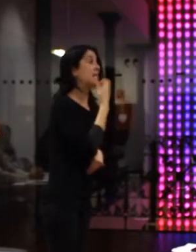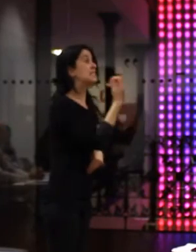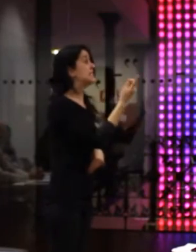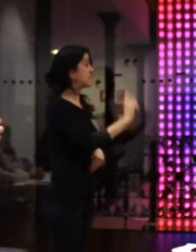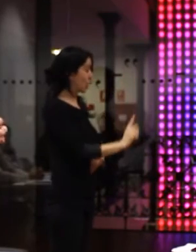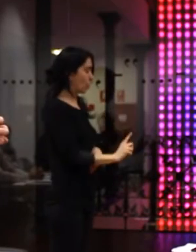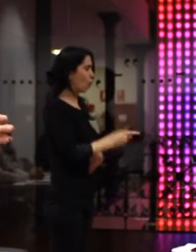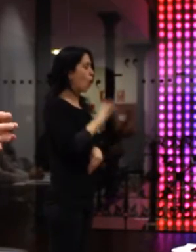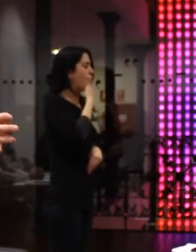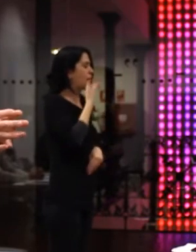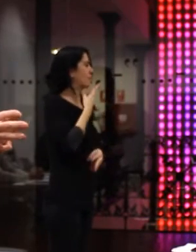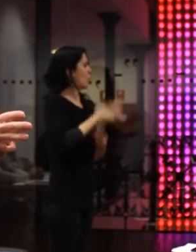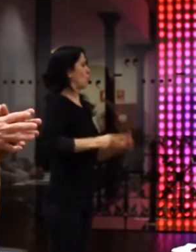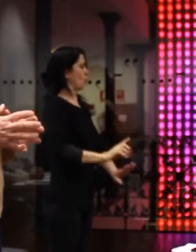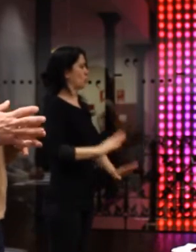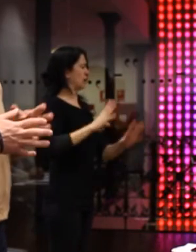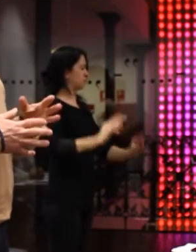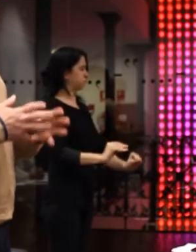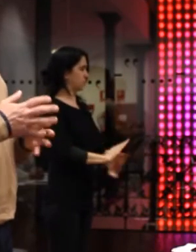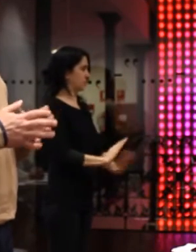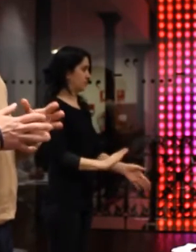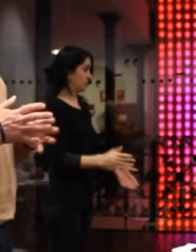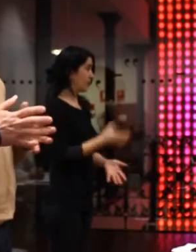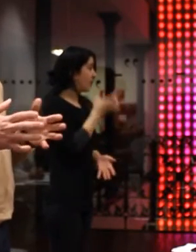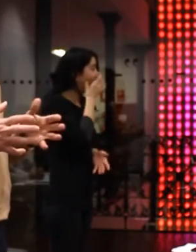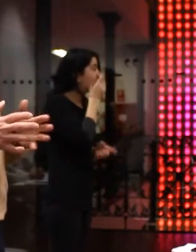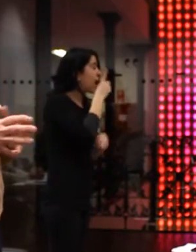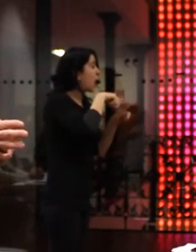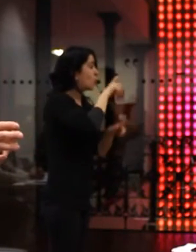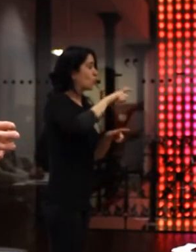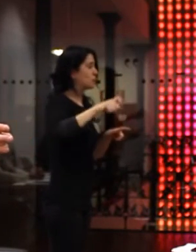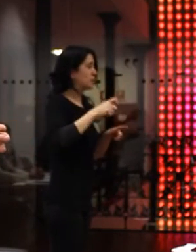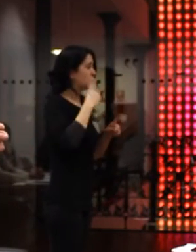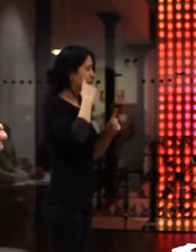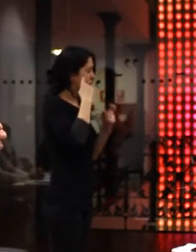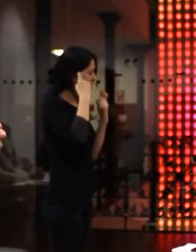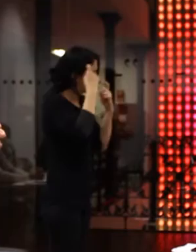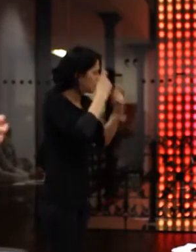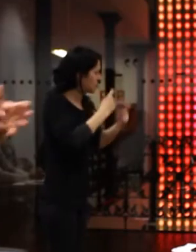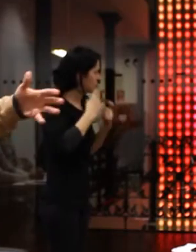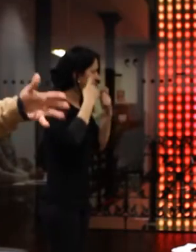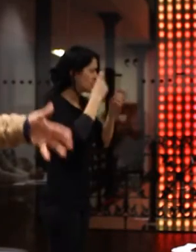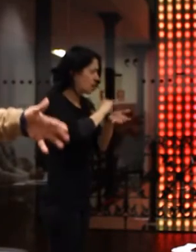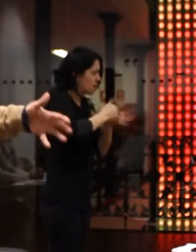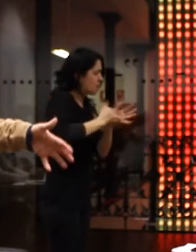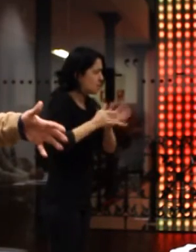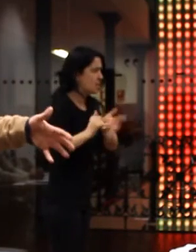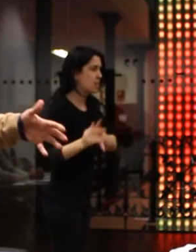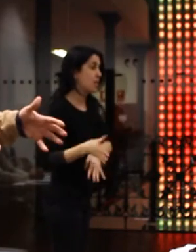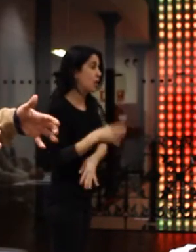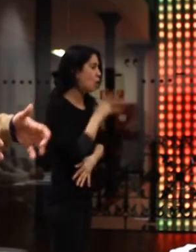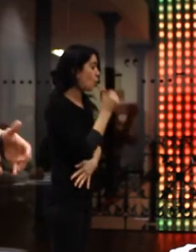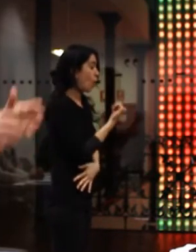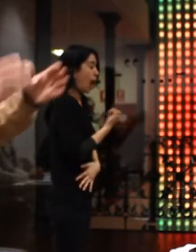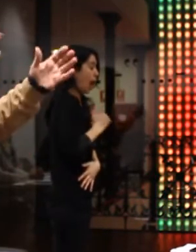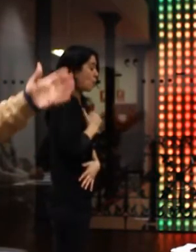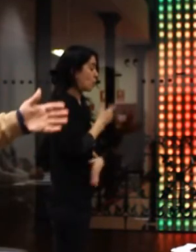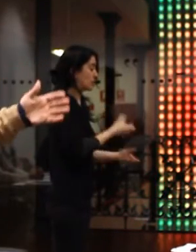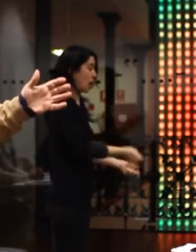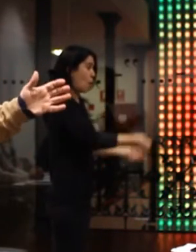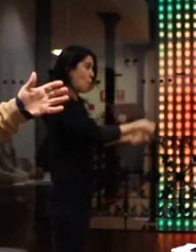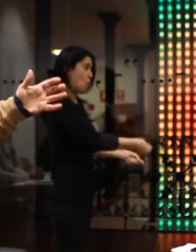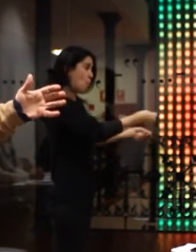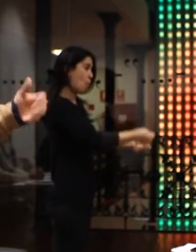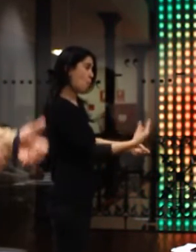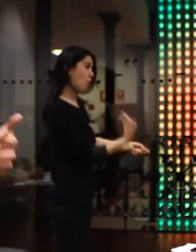nietos. Gente que tiene problemas, que hace verdaderos equilibrios para aprovechar una bombona de butano. Yo no,